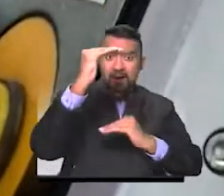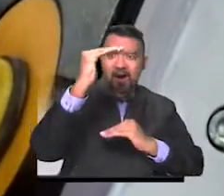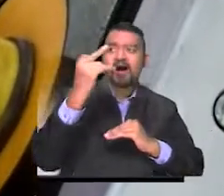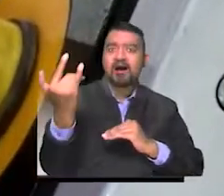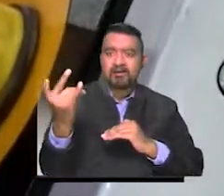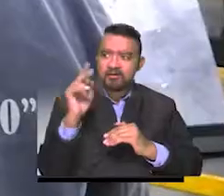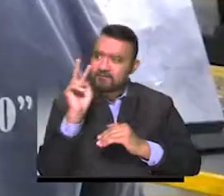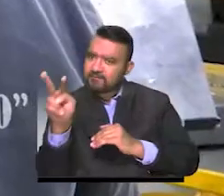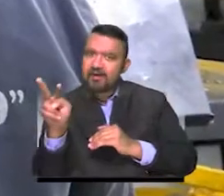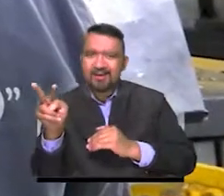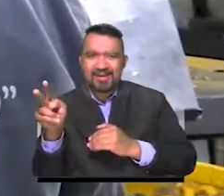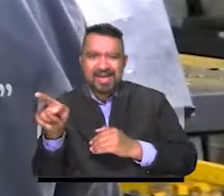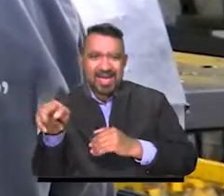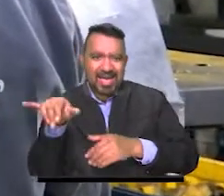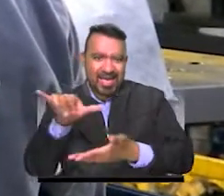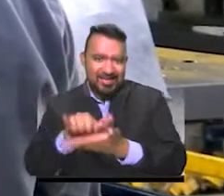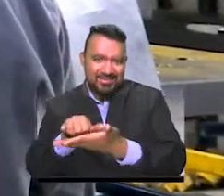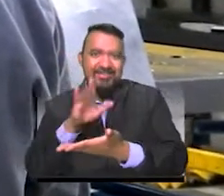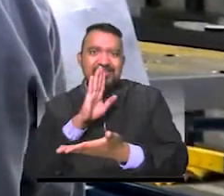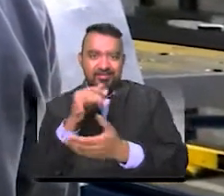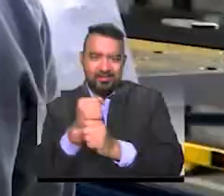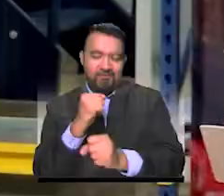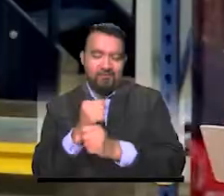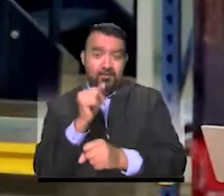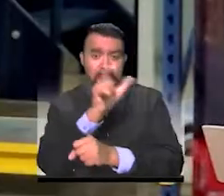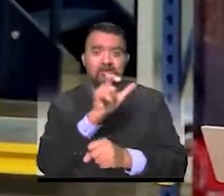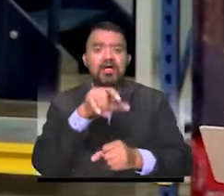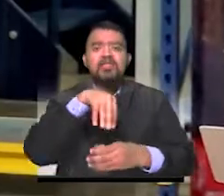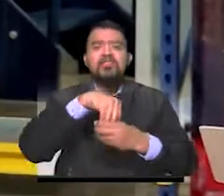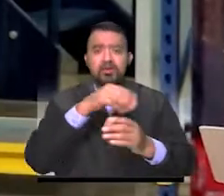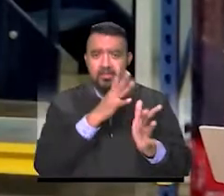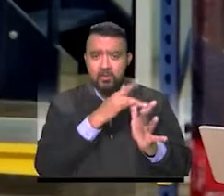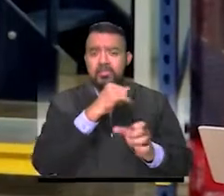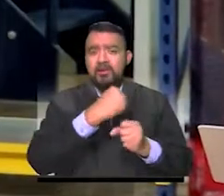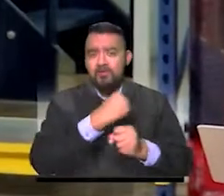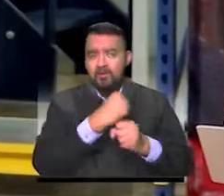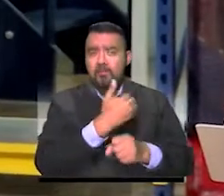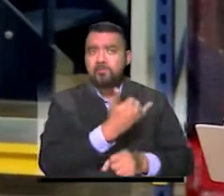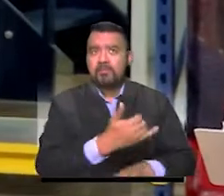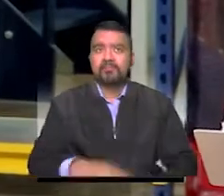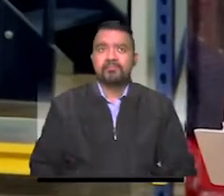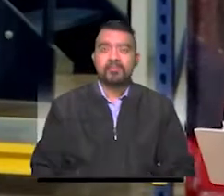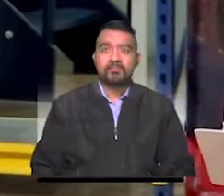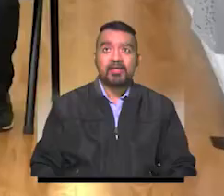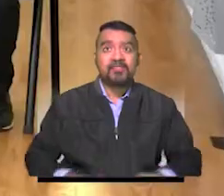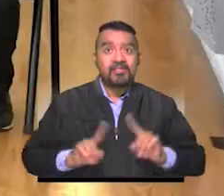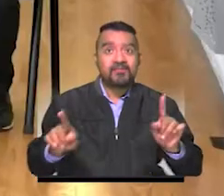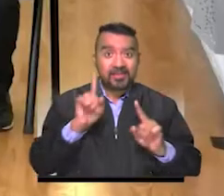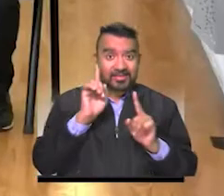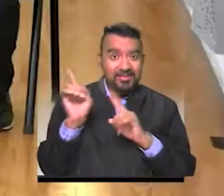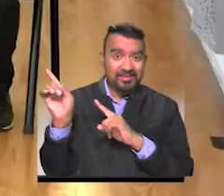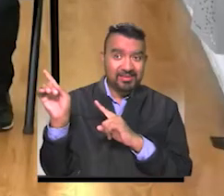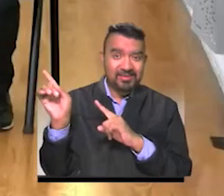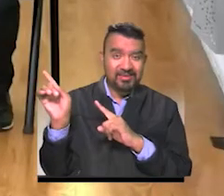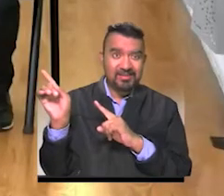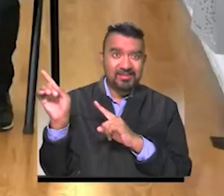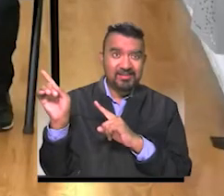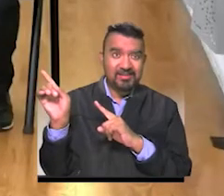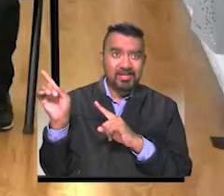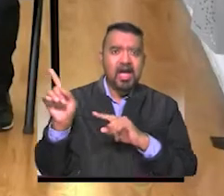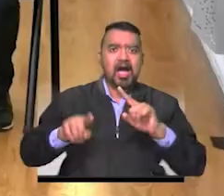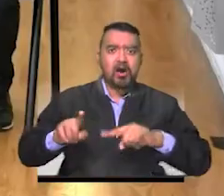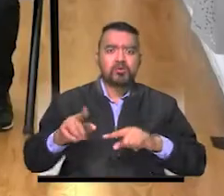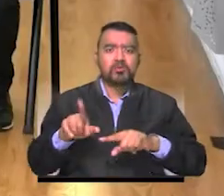por personas que viven aquí en Itagüí. Por otro lado, aquí atrás de mí ven otra línea de negocio que es la estantería